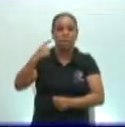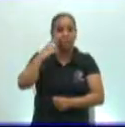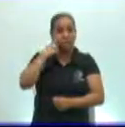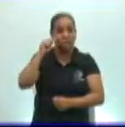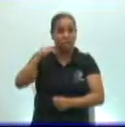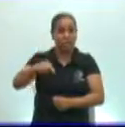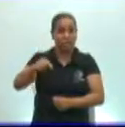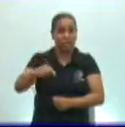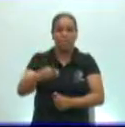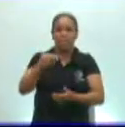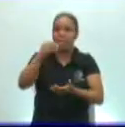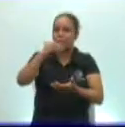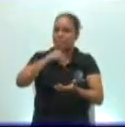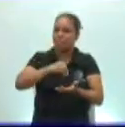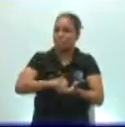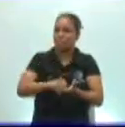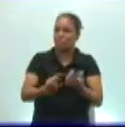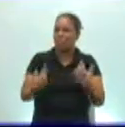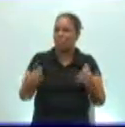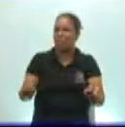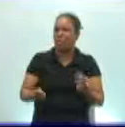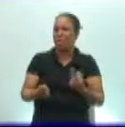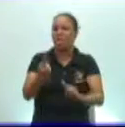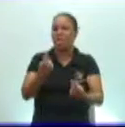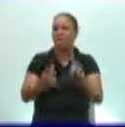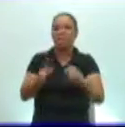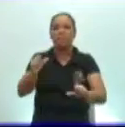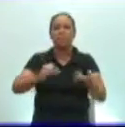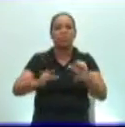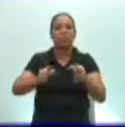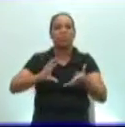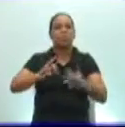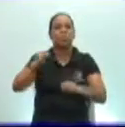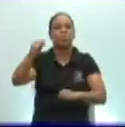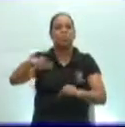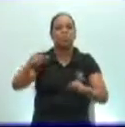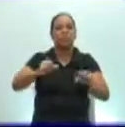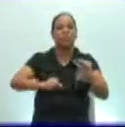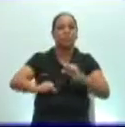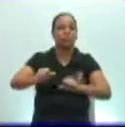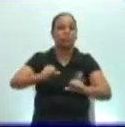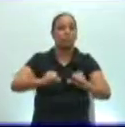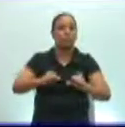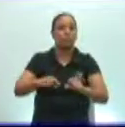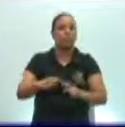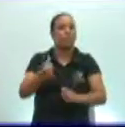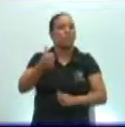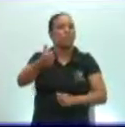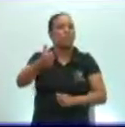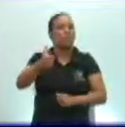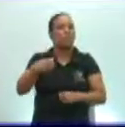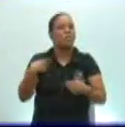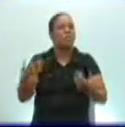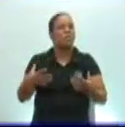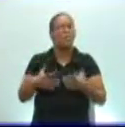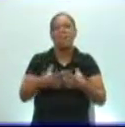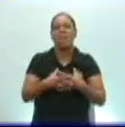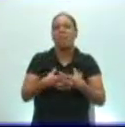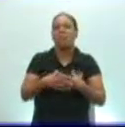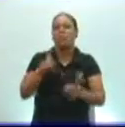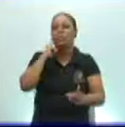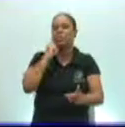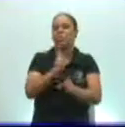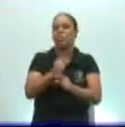he puesto qué elementos químicos conforman a esta sustancia. Pero bien, ¿en qué relación se encuentran estos